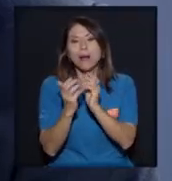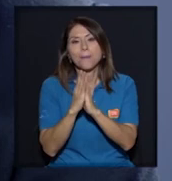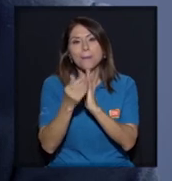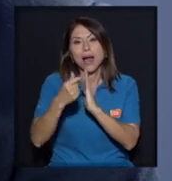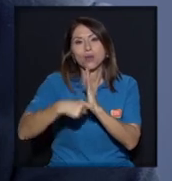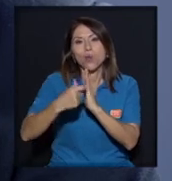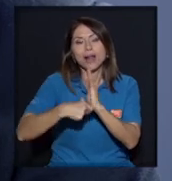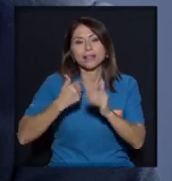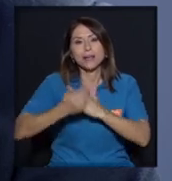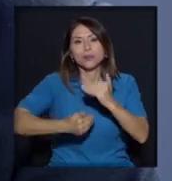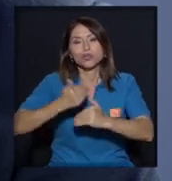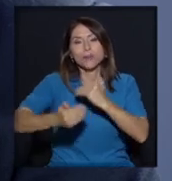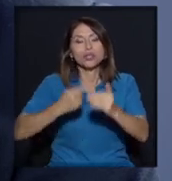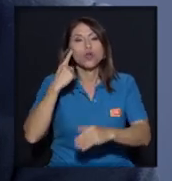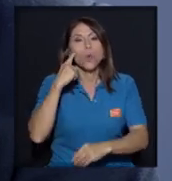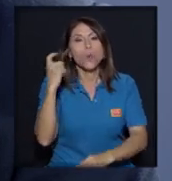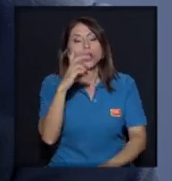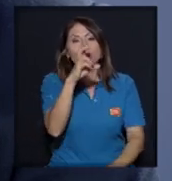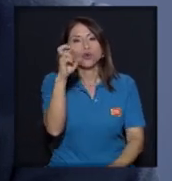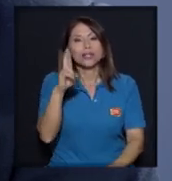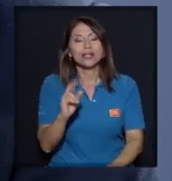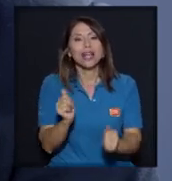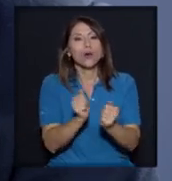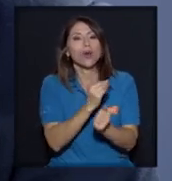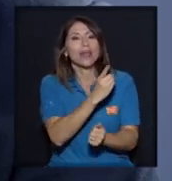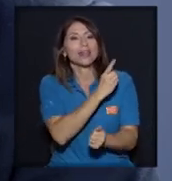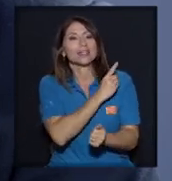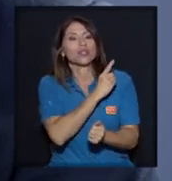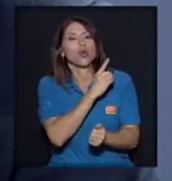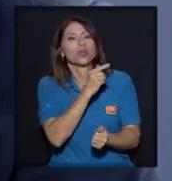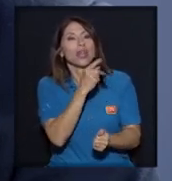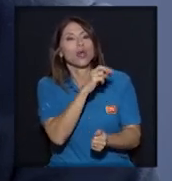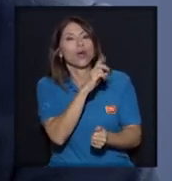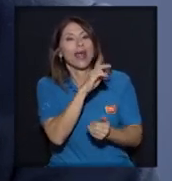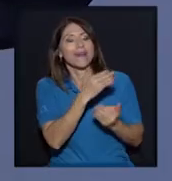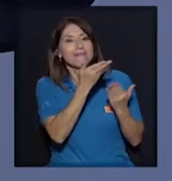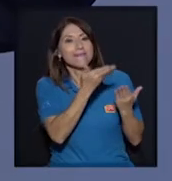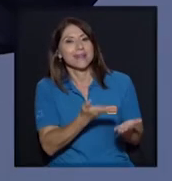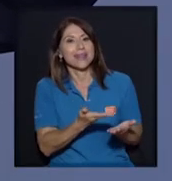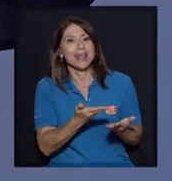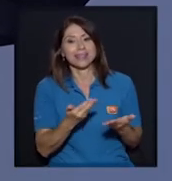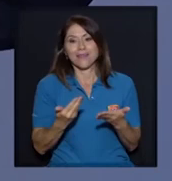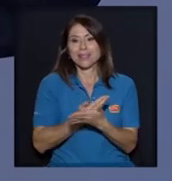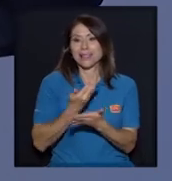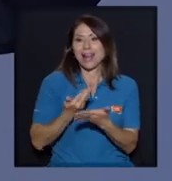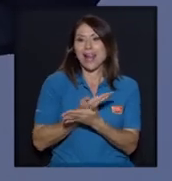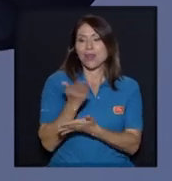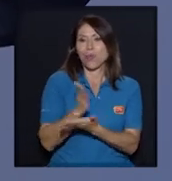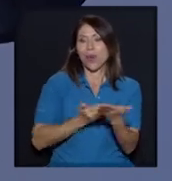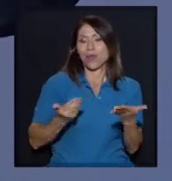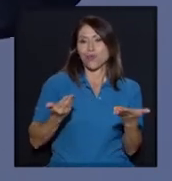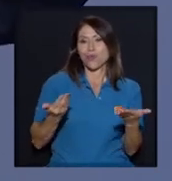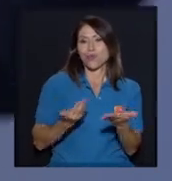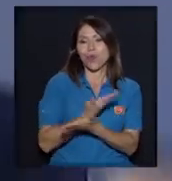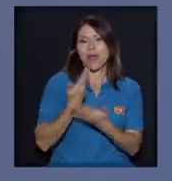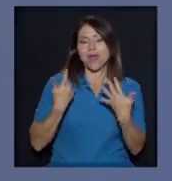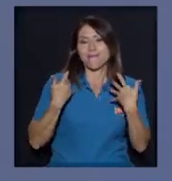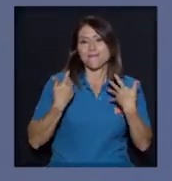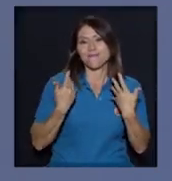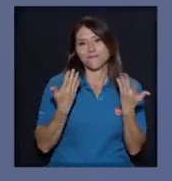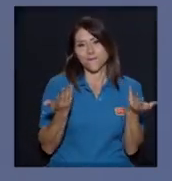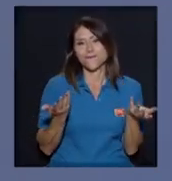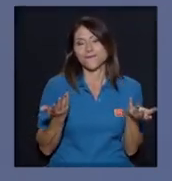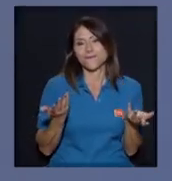Rica, bajo la dirección de don Henry, estaba estrenando vestido, y ese vestido